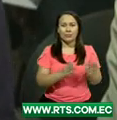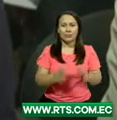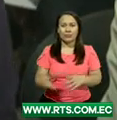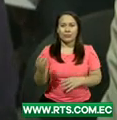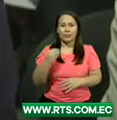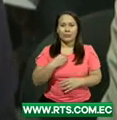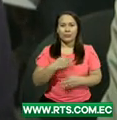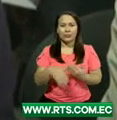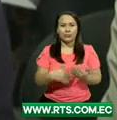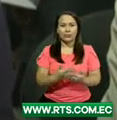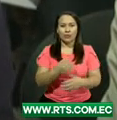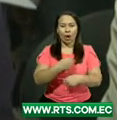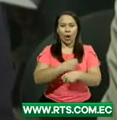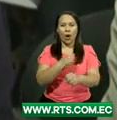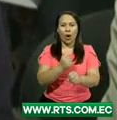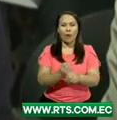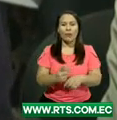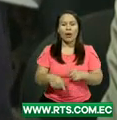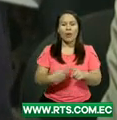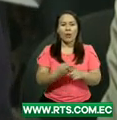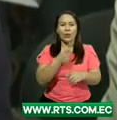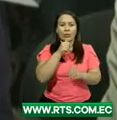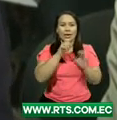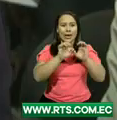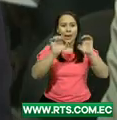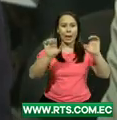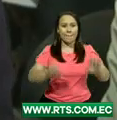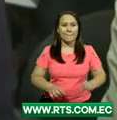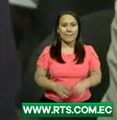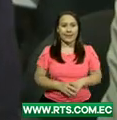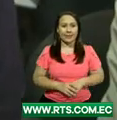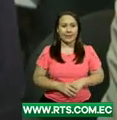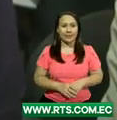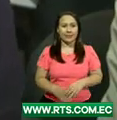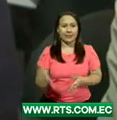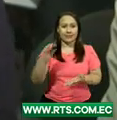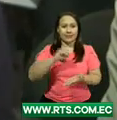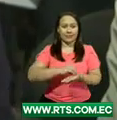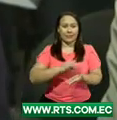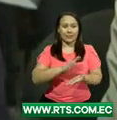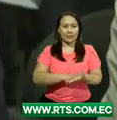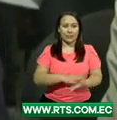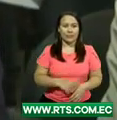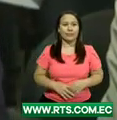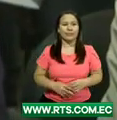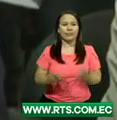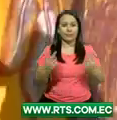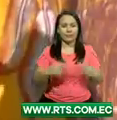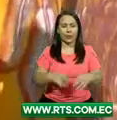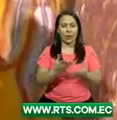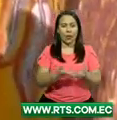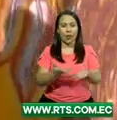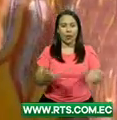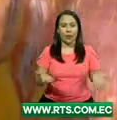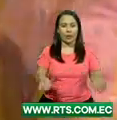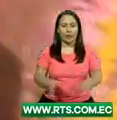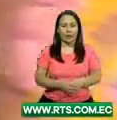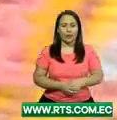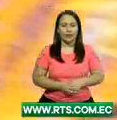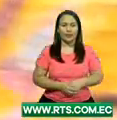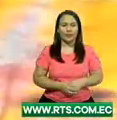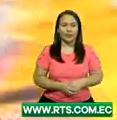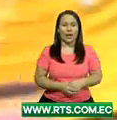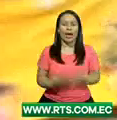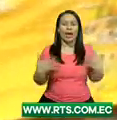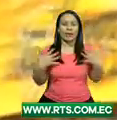paralizadas por parte de la empresa mientras se cumplen con todos los requisitos legales el